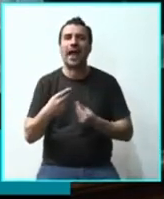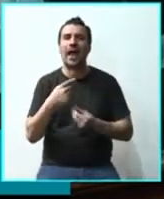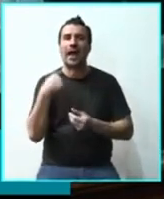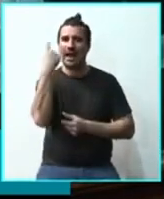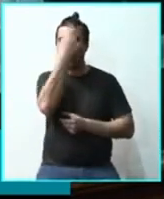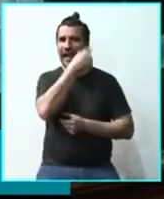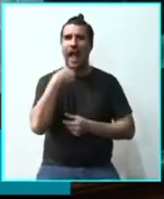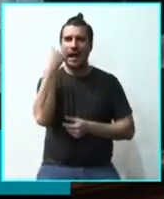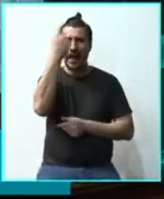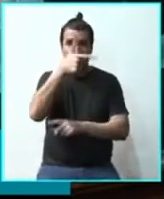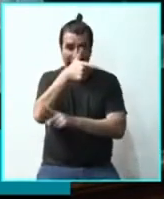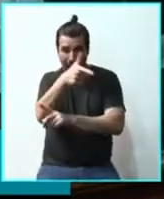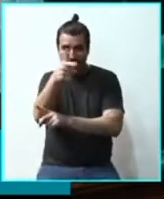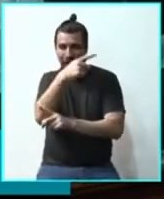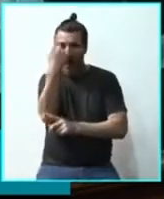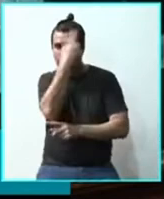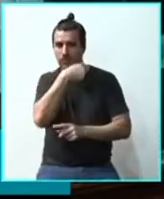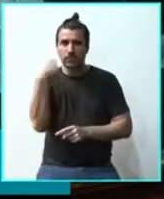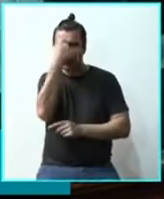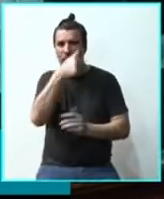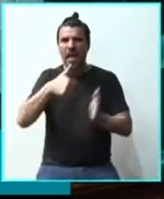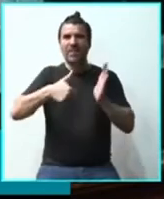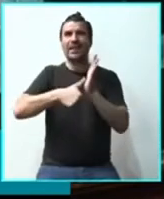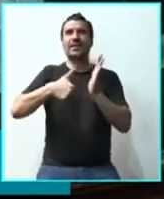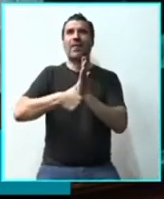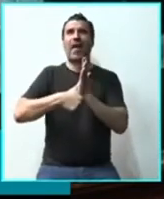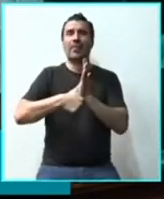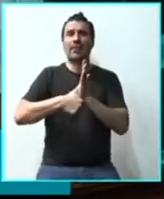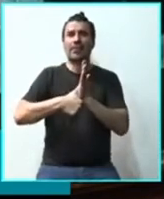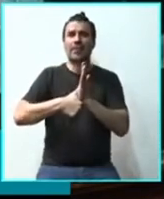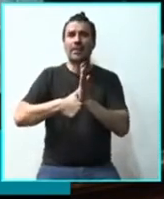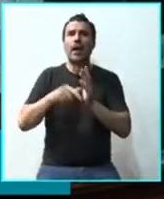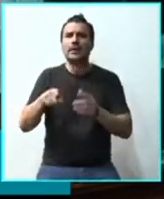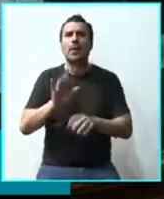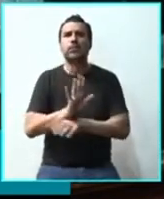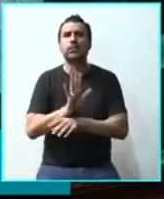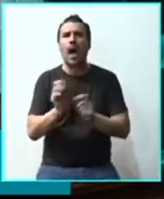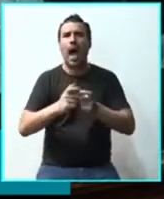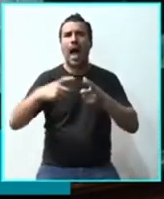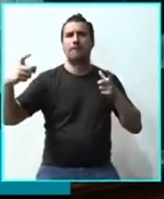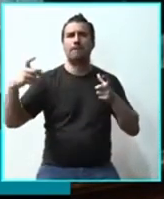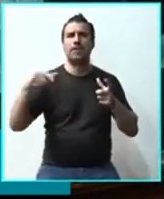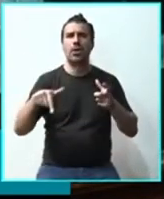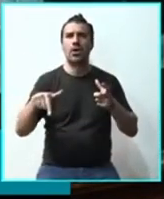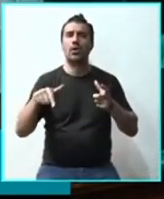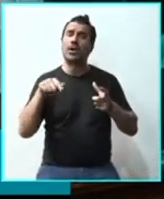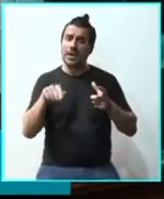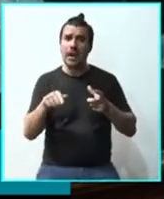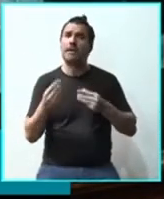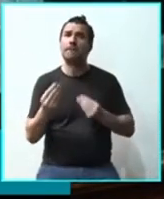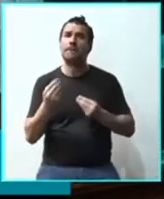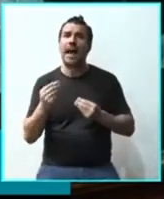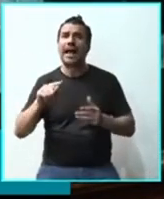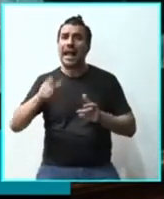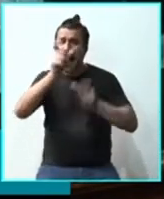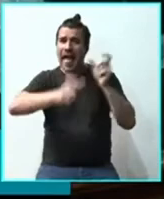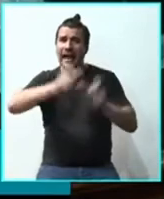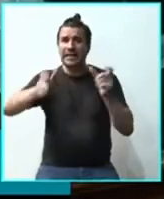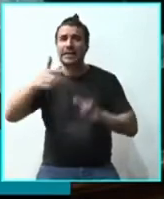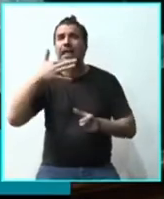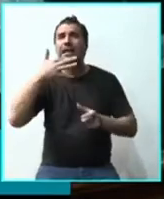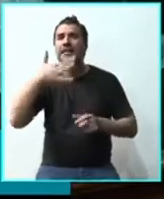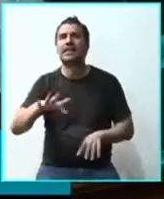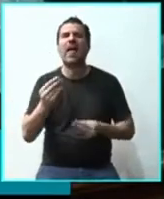lo mismo. Precisamos rigurosidad en el debate, precisamos precisión técnica para que la ciudadanía comprenda de qué hablamos y para saber